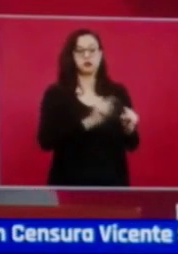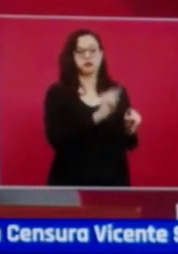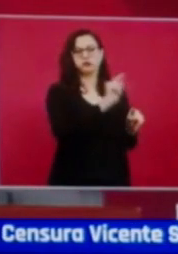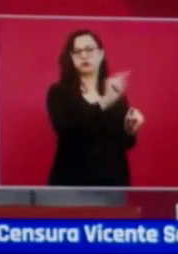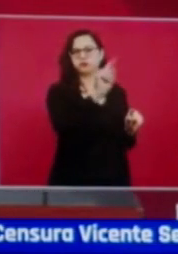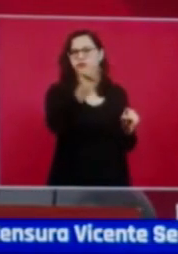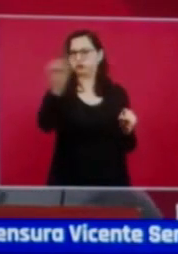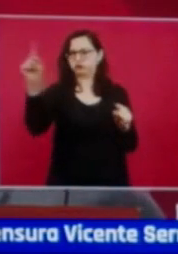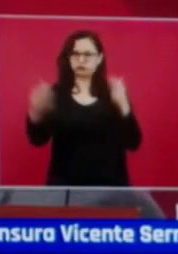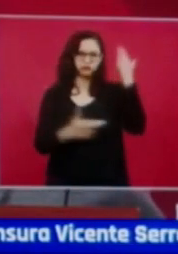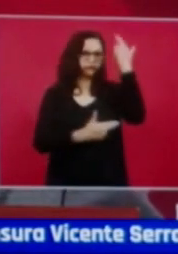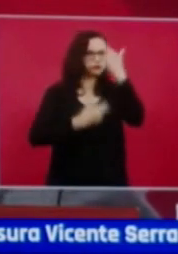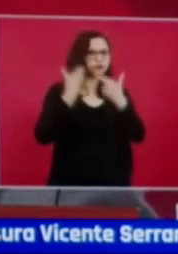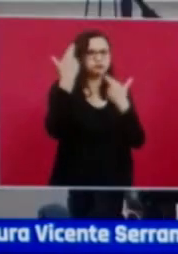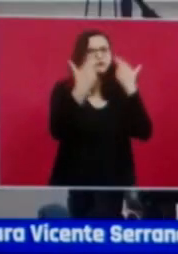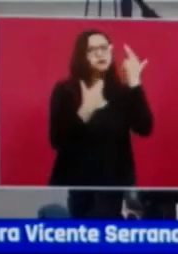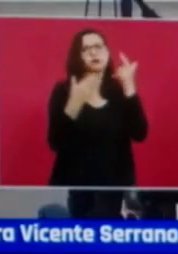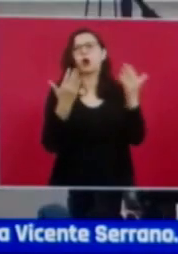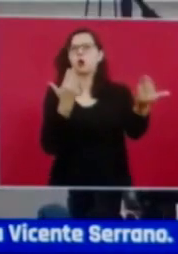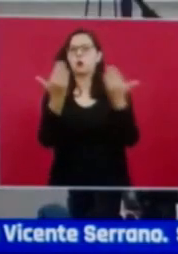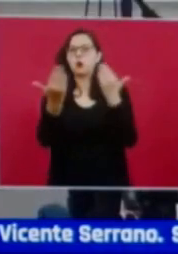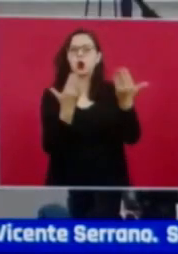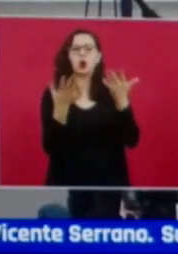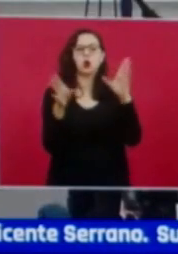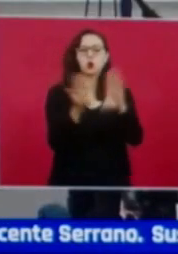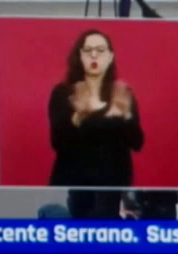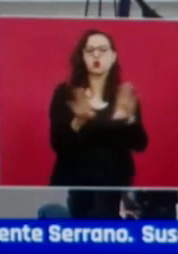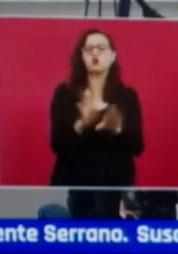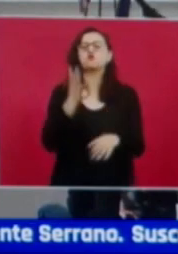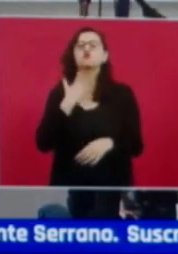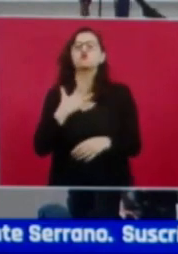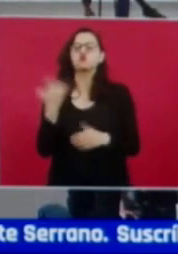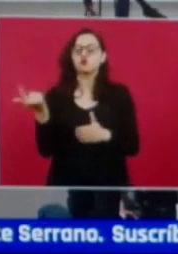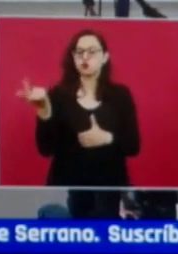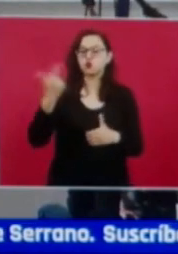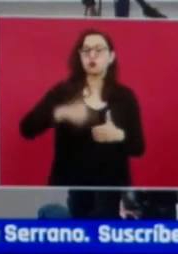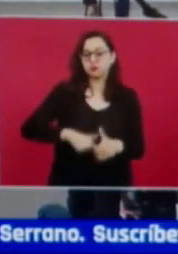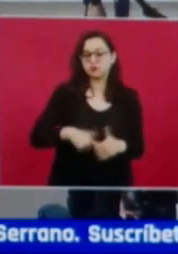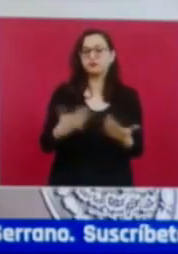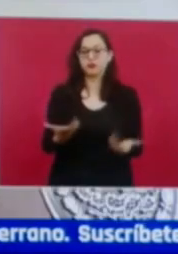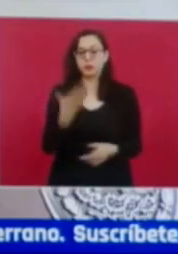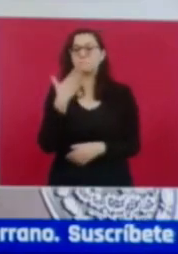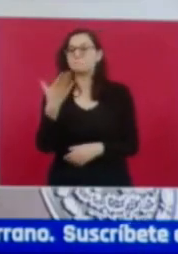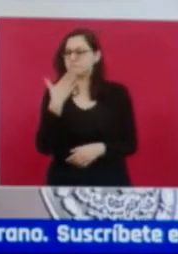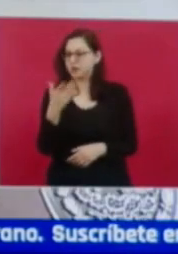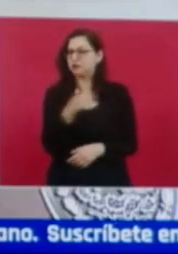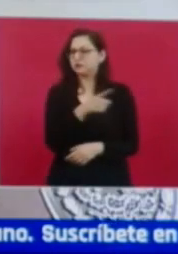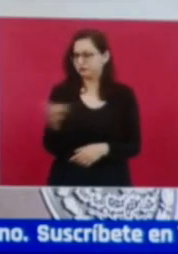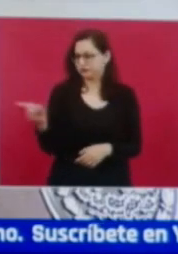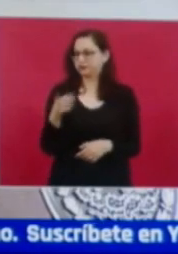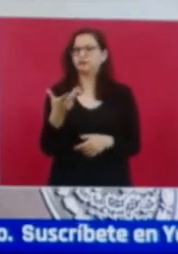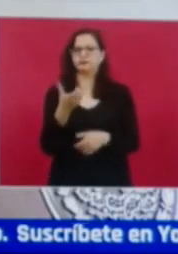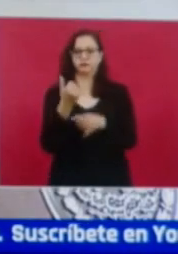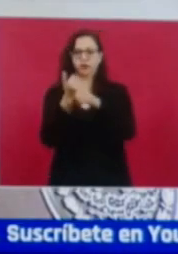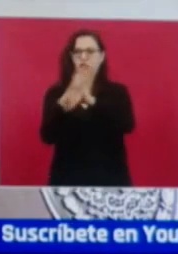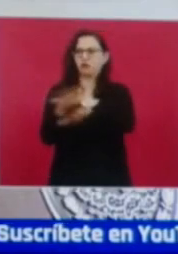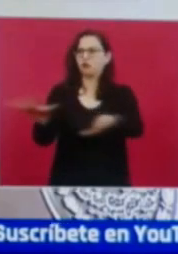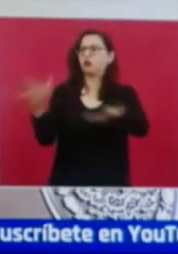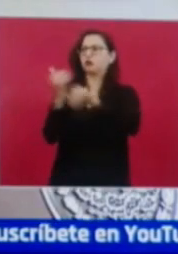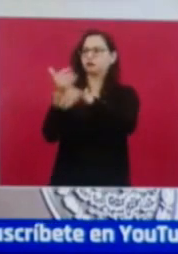cuestión interesante. Date cuenta y pregúntate cuántos medios de comunicación ocupan sillas en las